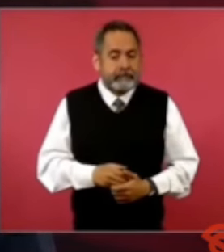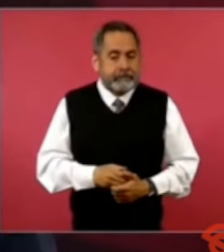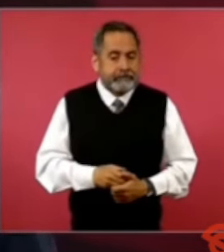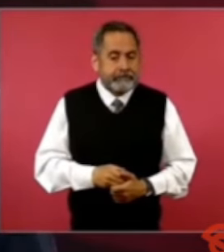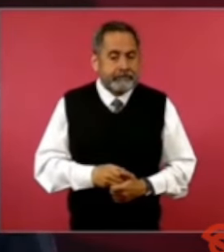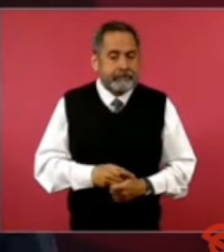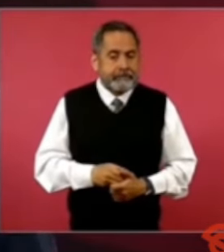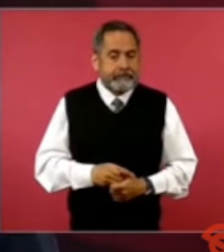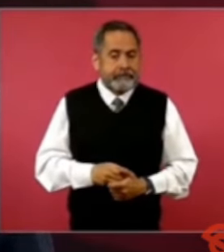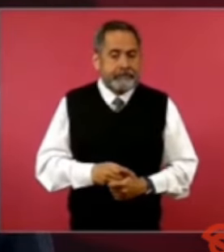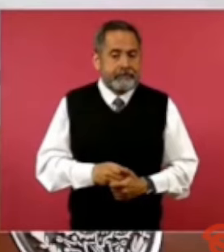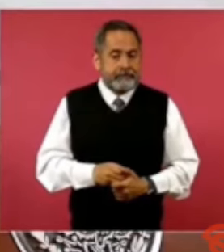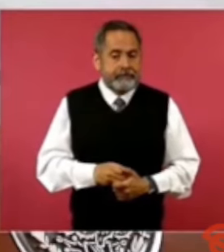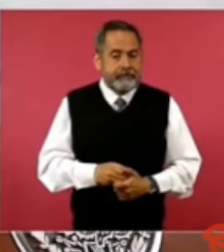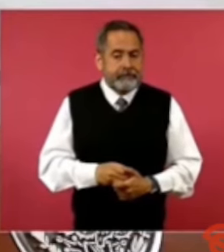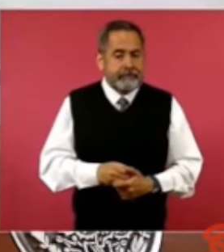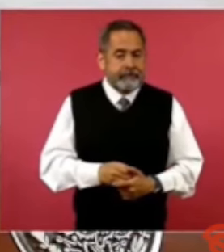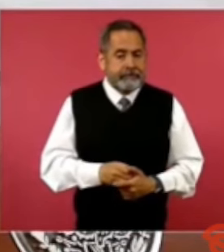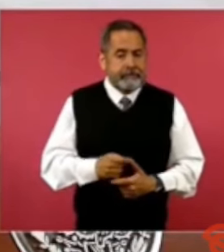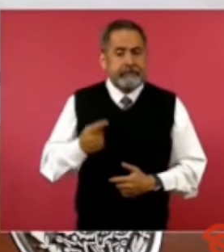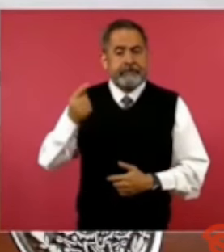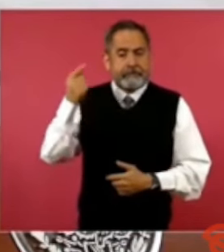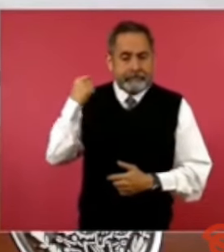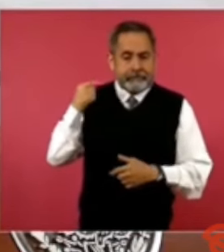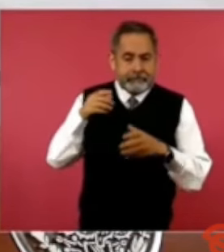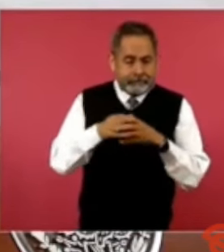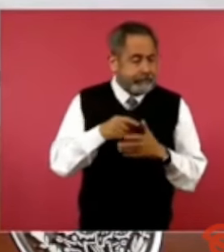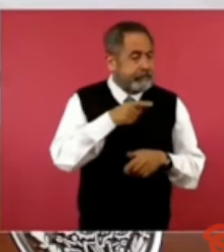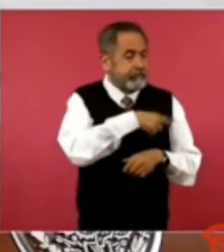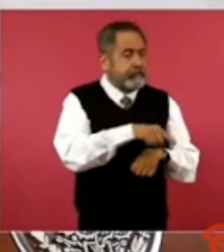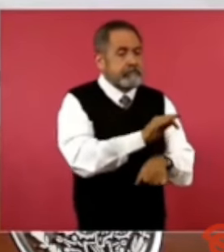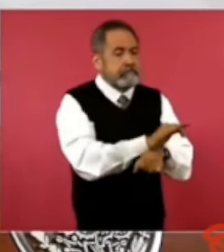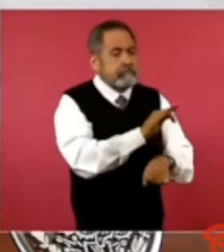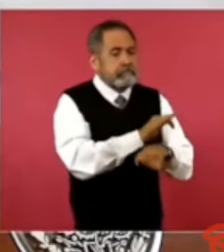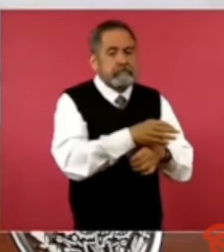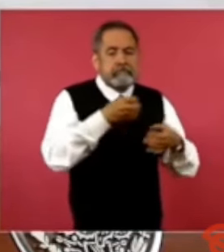tiempo se estuvo protegiendo a jueces